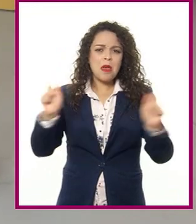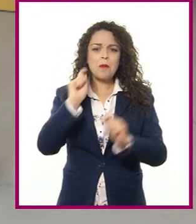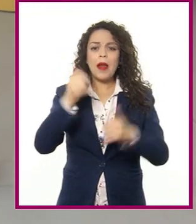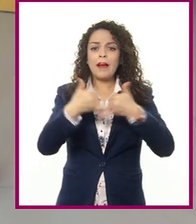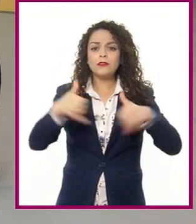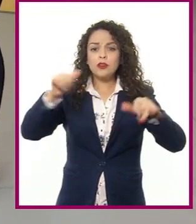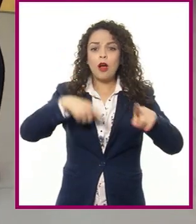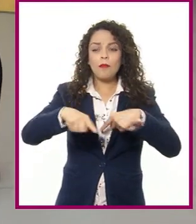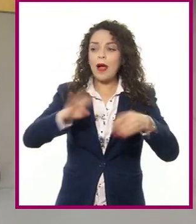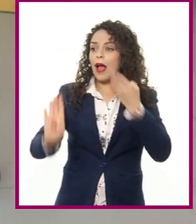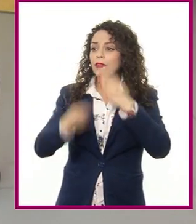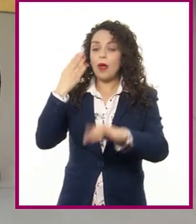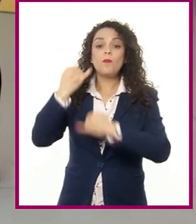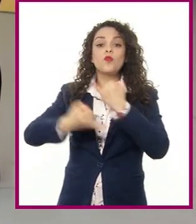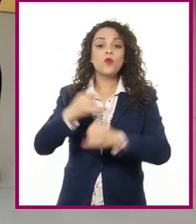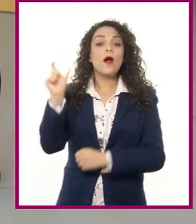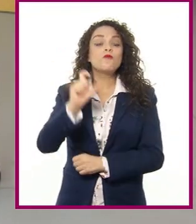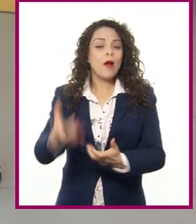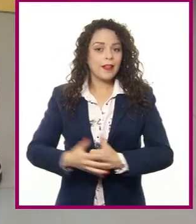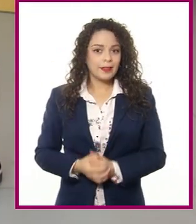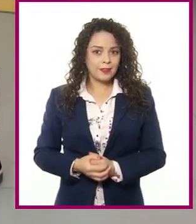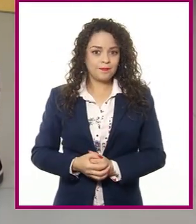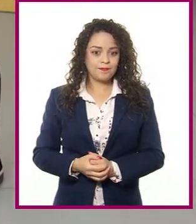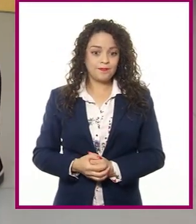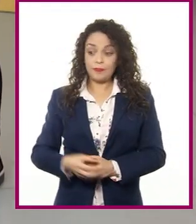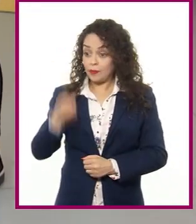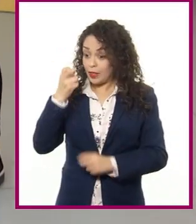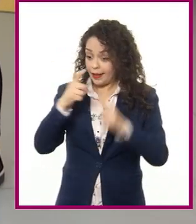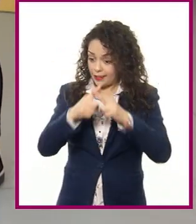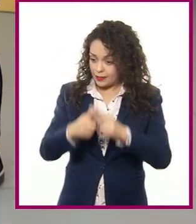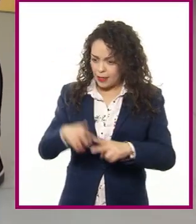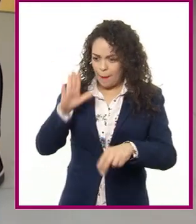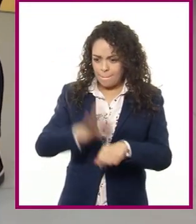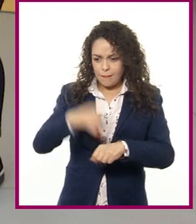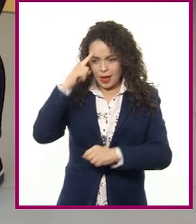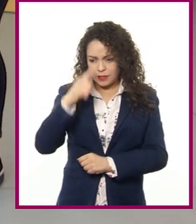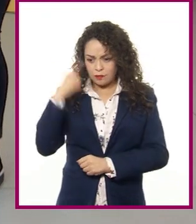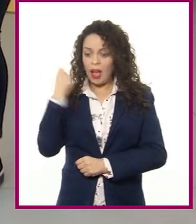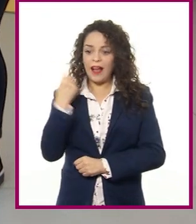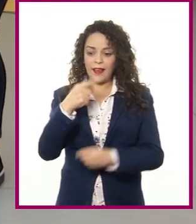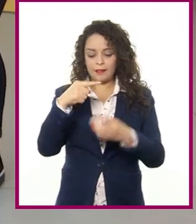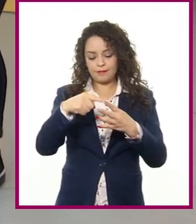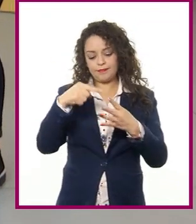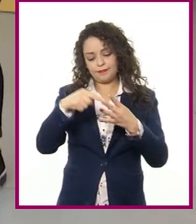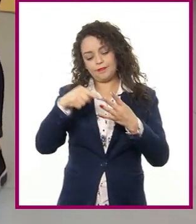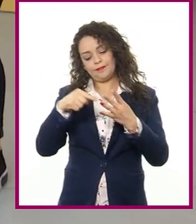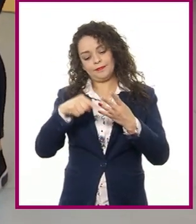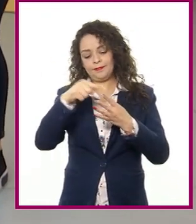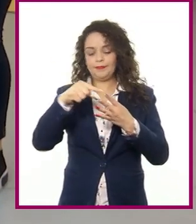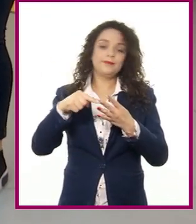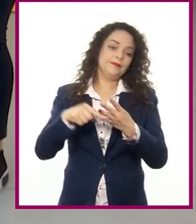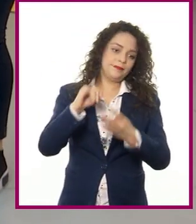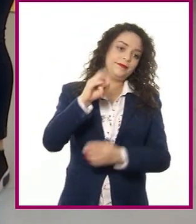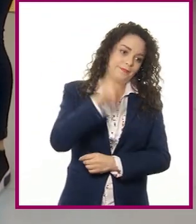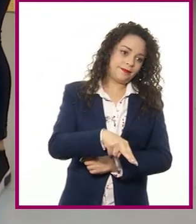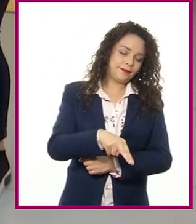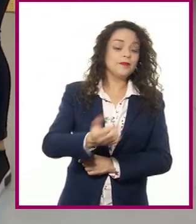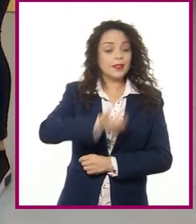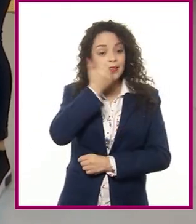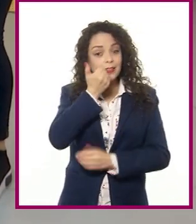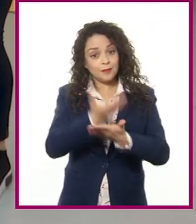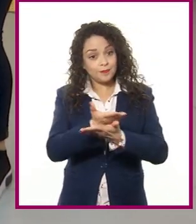realizado. Entonces, esta expresión algebraica es más efectiva que contar con los dedos, maestra. Estoy segura de que las alumnas